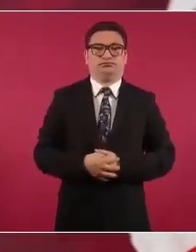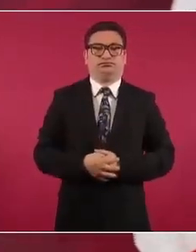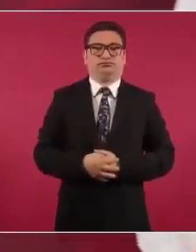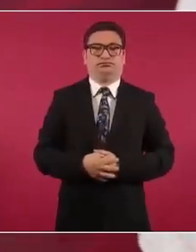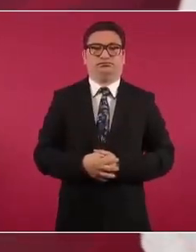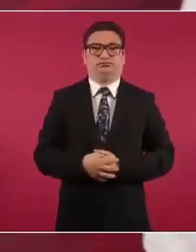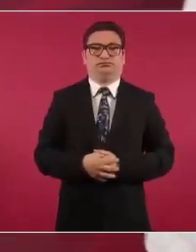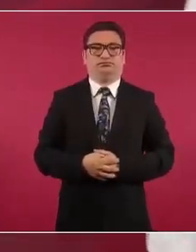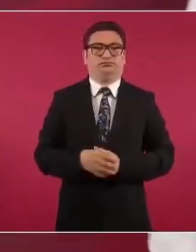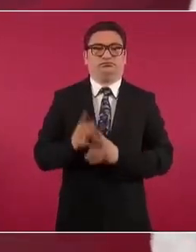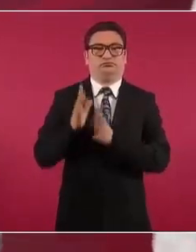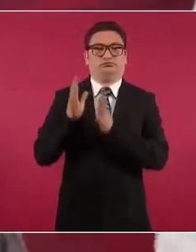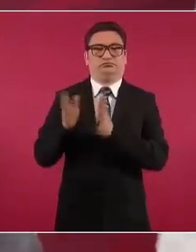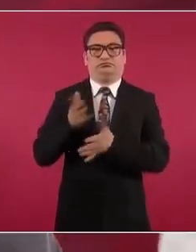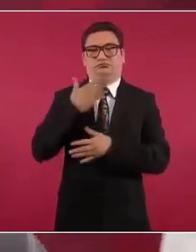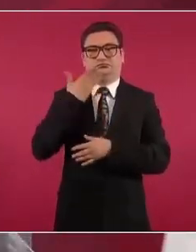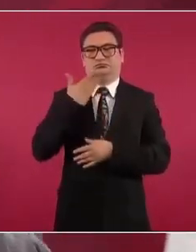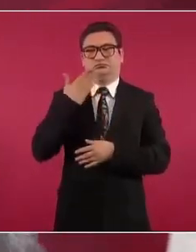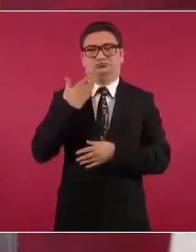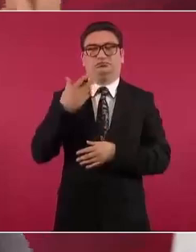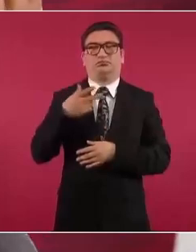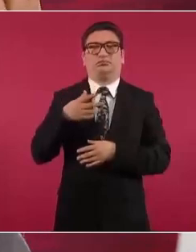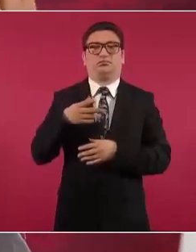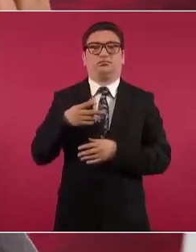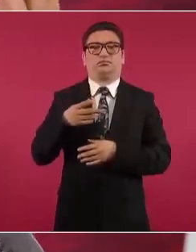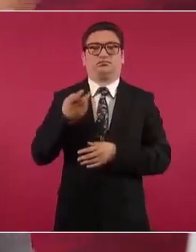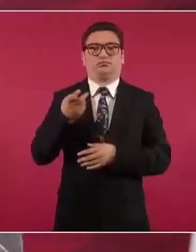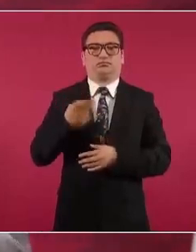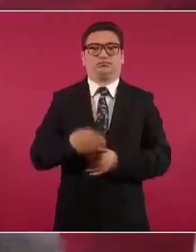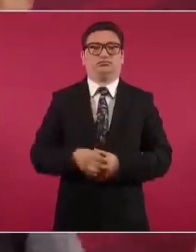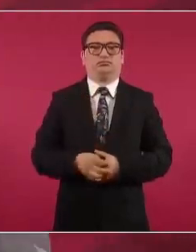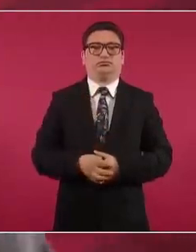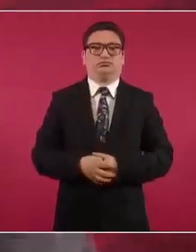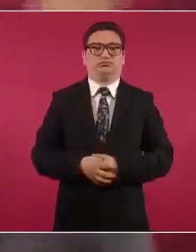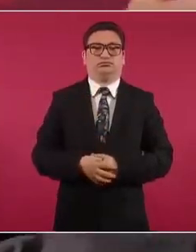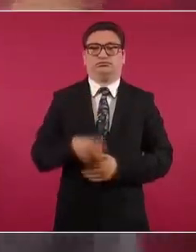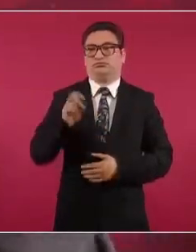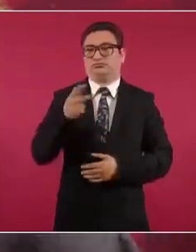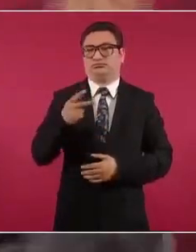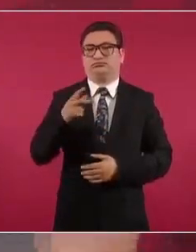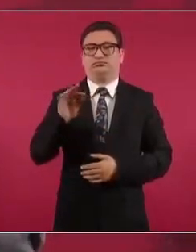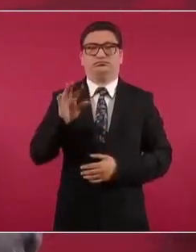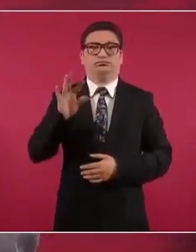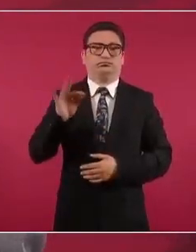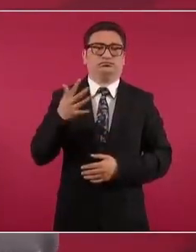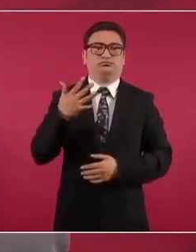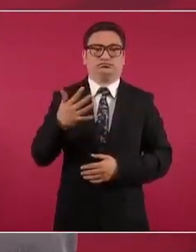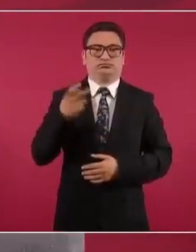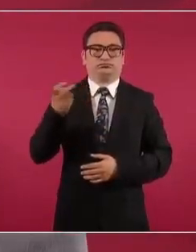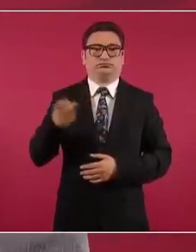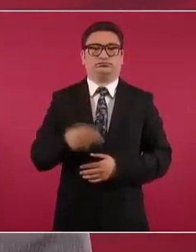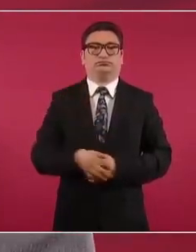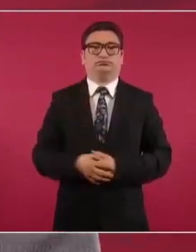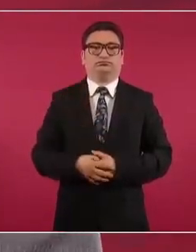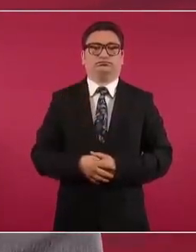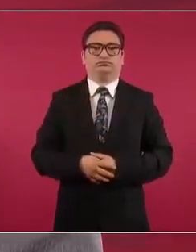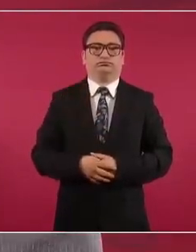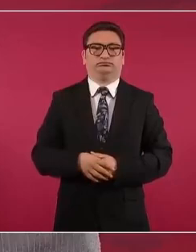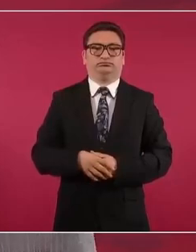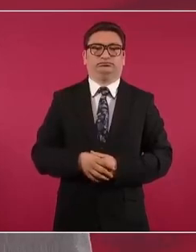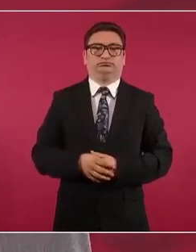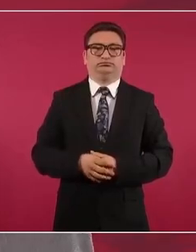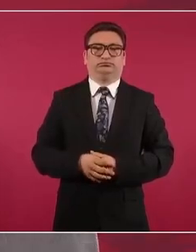pues con eso, aunque no sea el 38, aunque vote el 40, el 45, tienen más posibilidades de